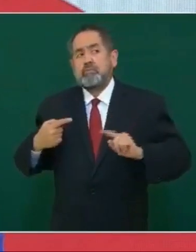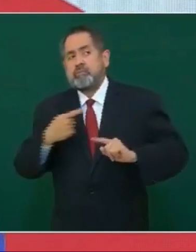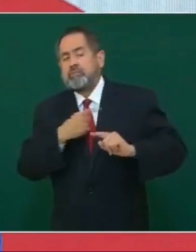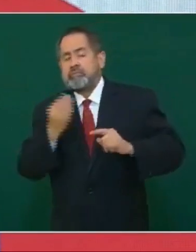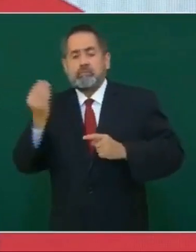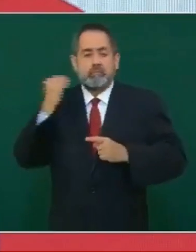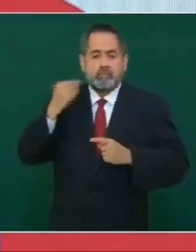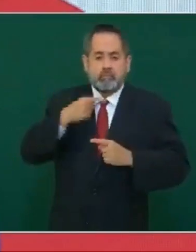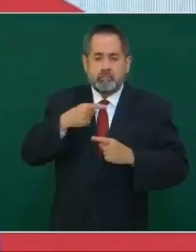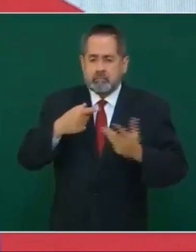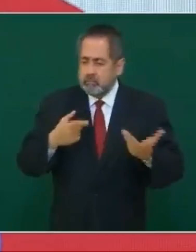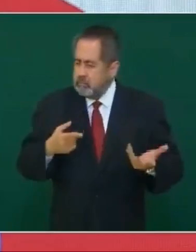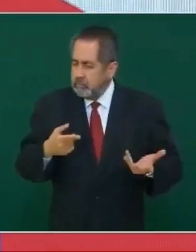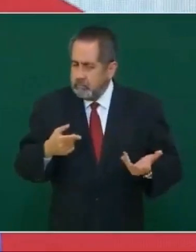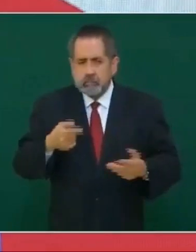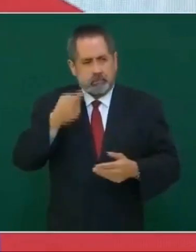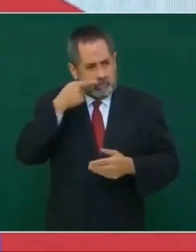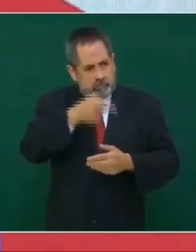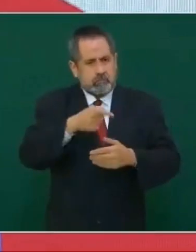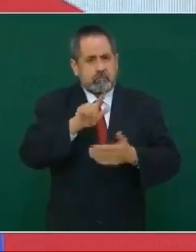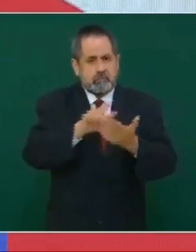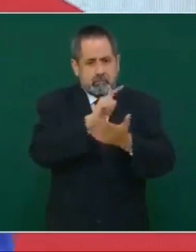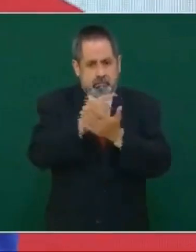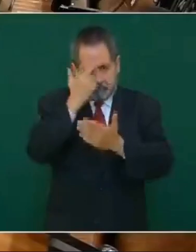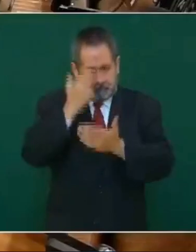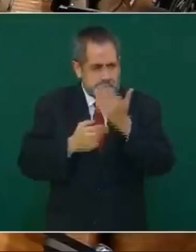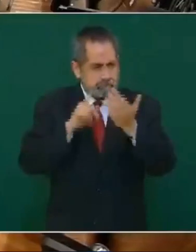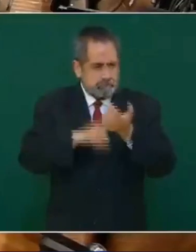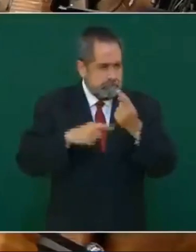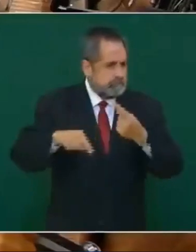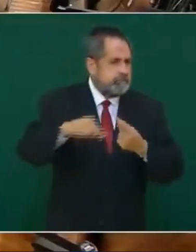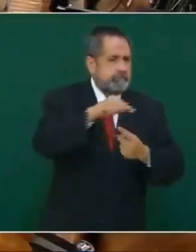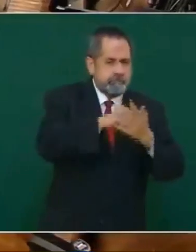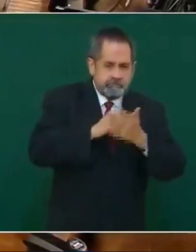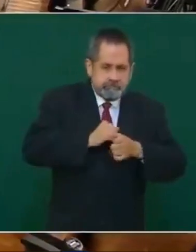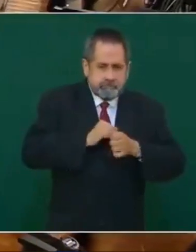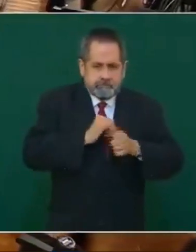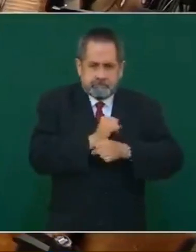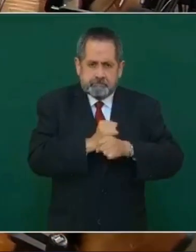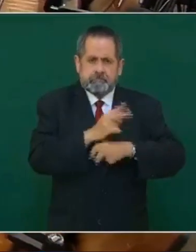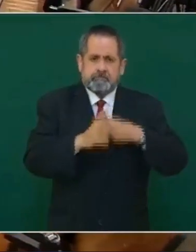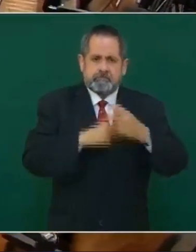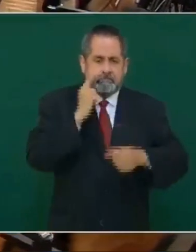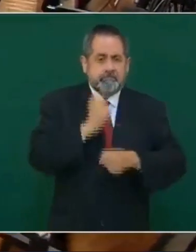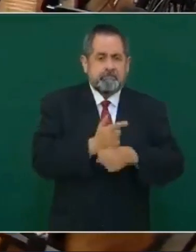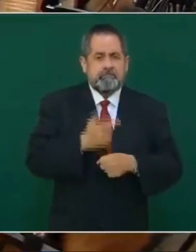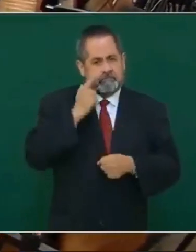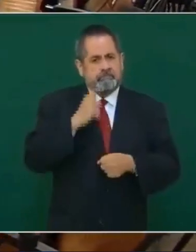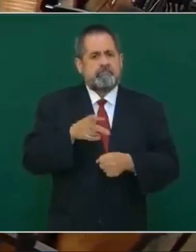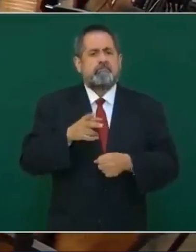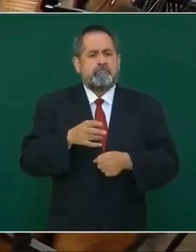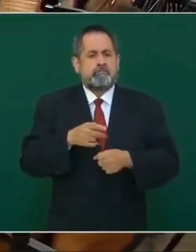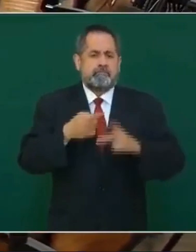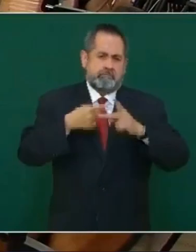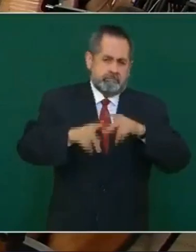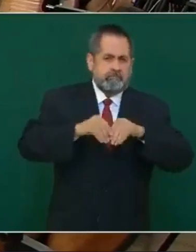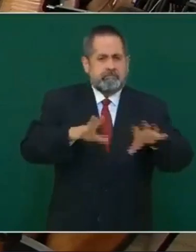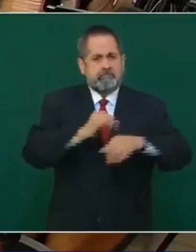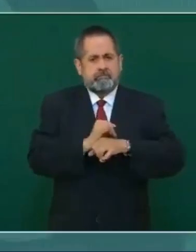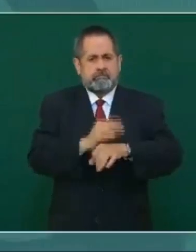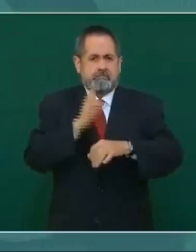ver si existen delitos que perseguir en todos estos casos y abrir investigaciones.